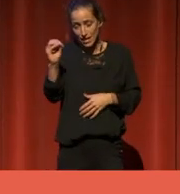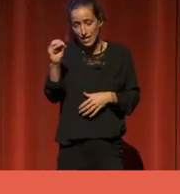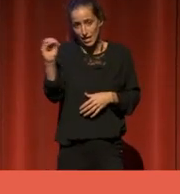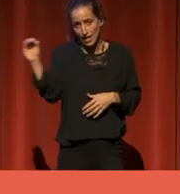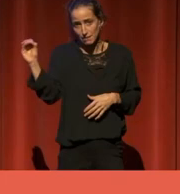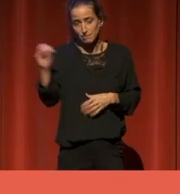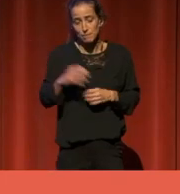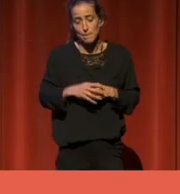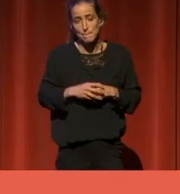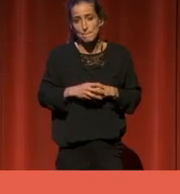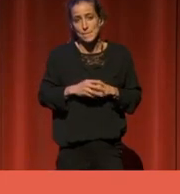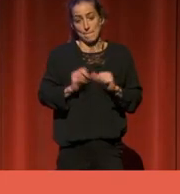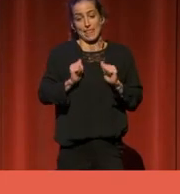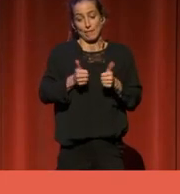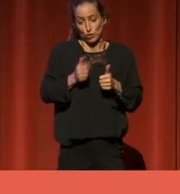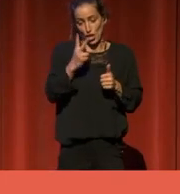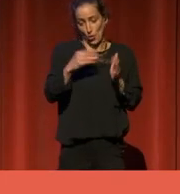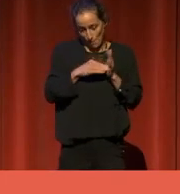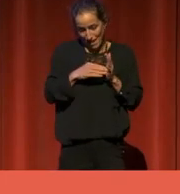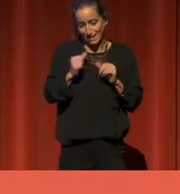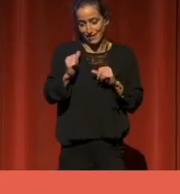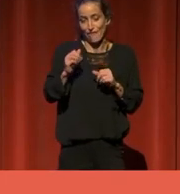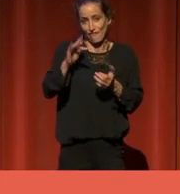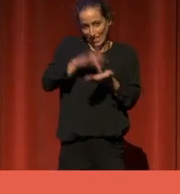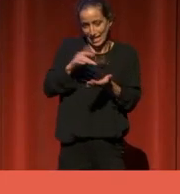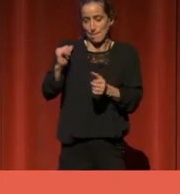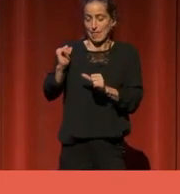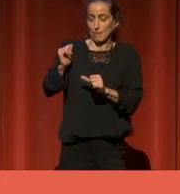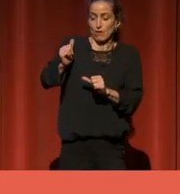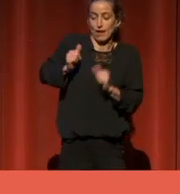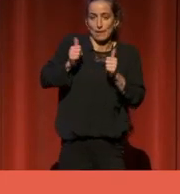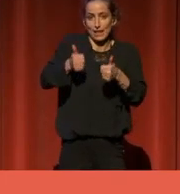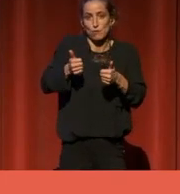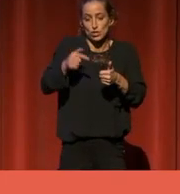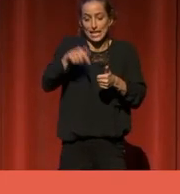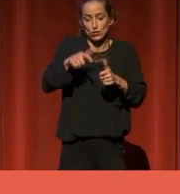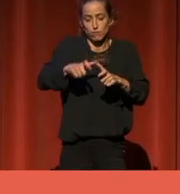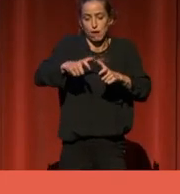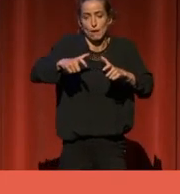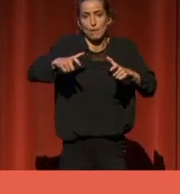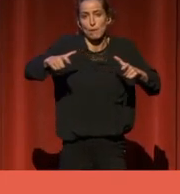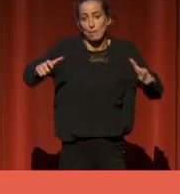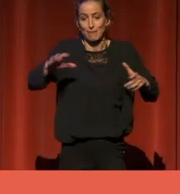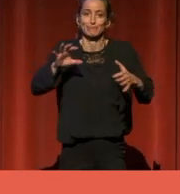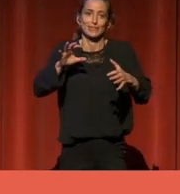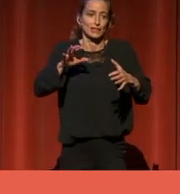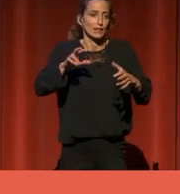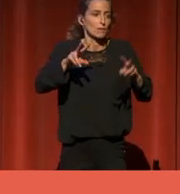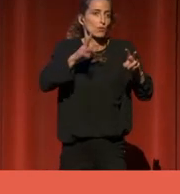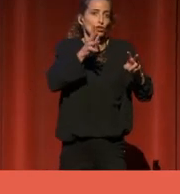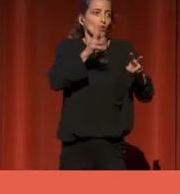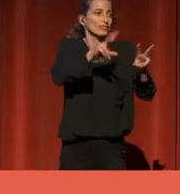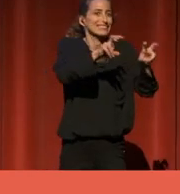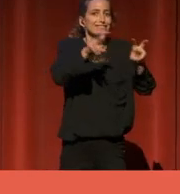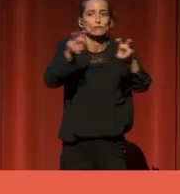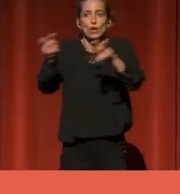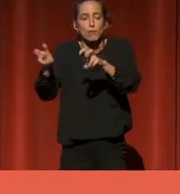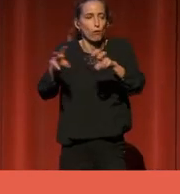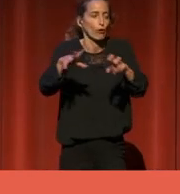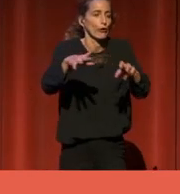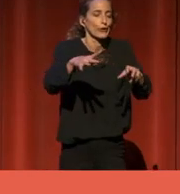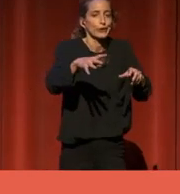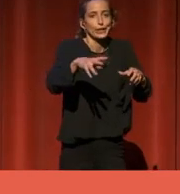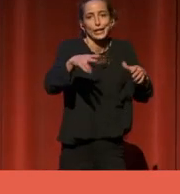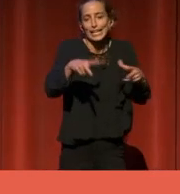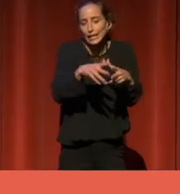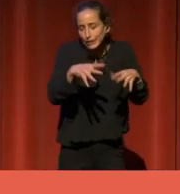e ampliarlo lo que ha ocurrido con los redes sociales la Inteligencia artificial